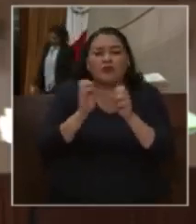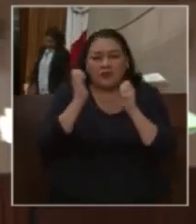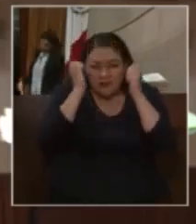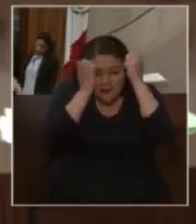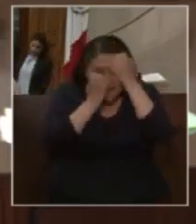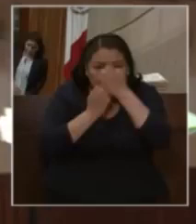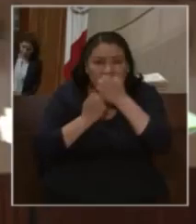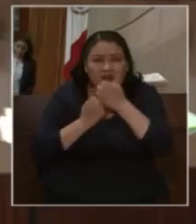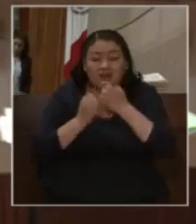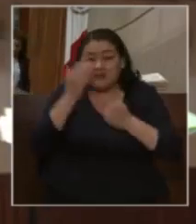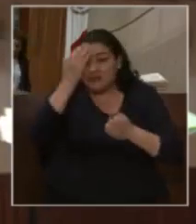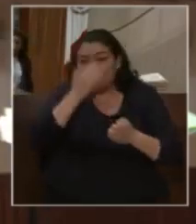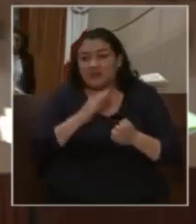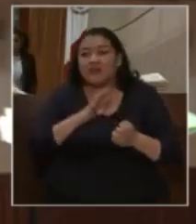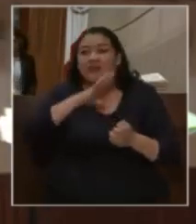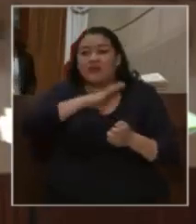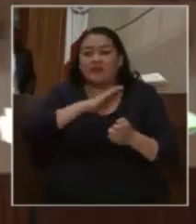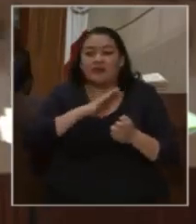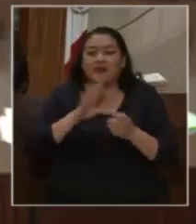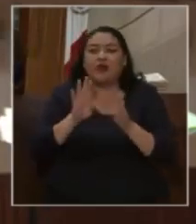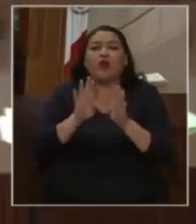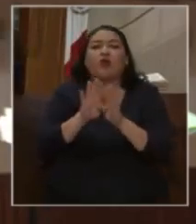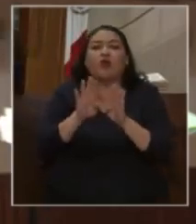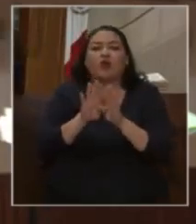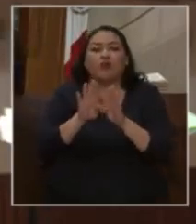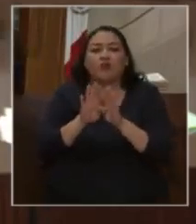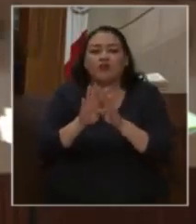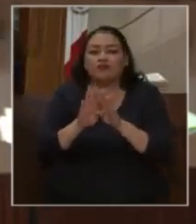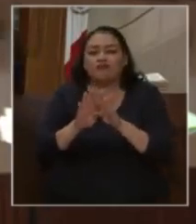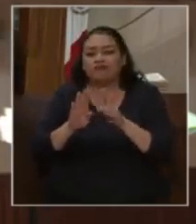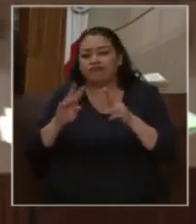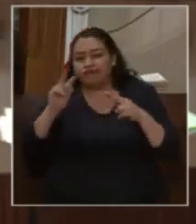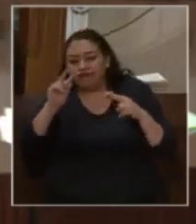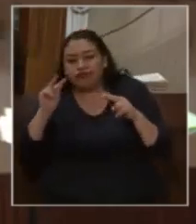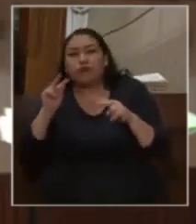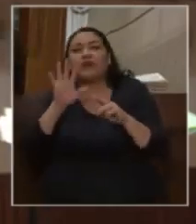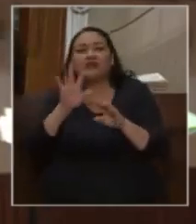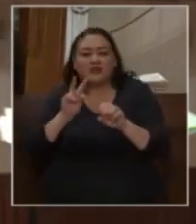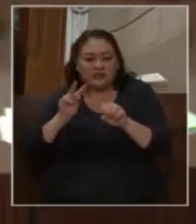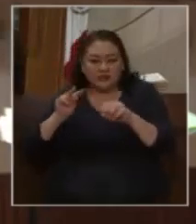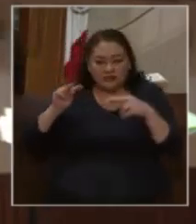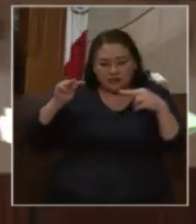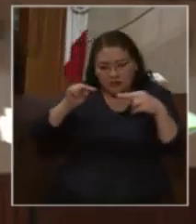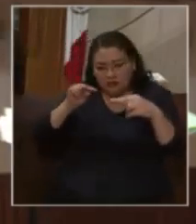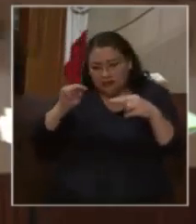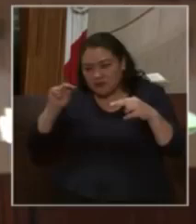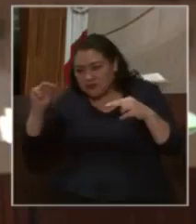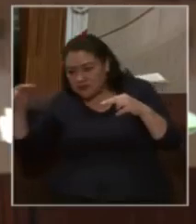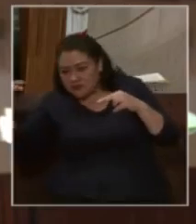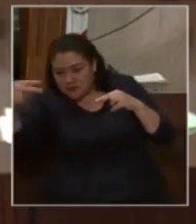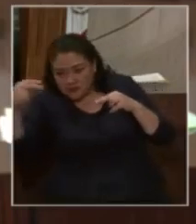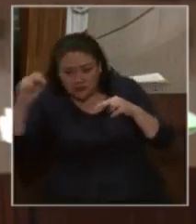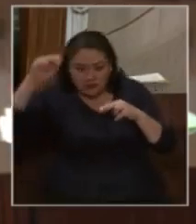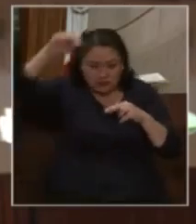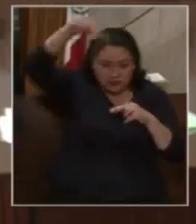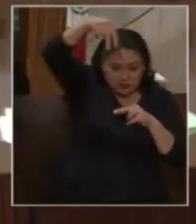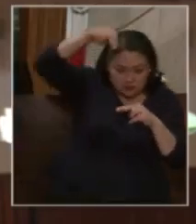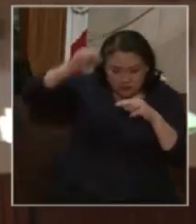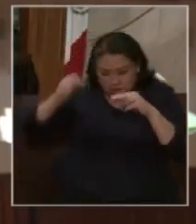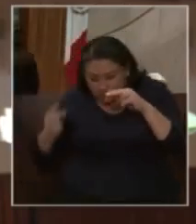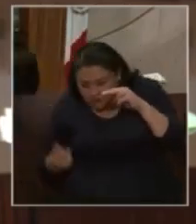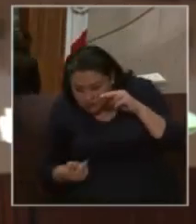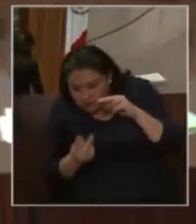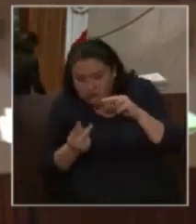pueden existir dos o más formas de ver dicho asunto. Sin embargo, creo que lo que